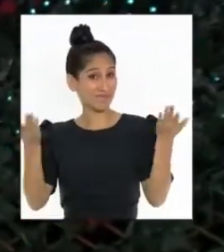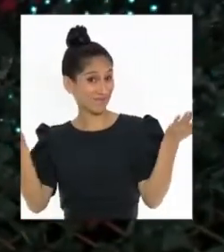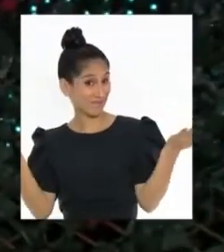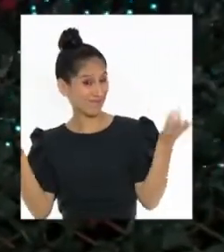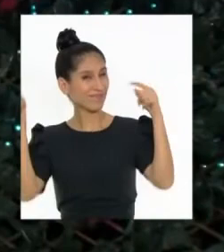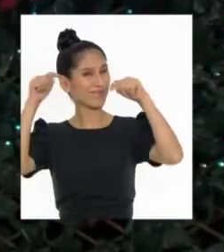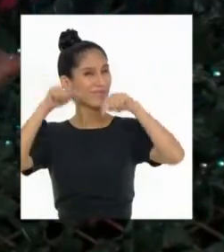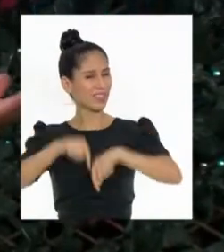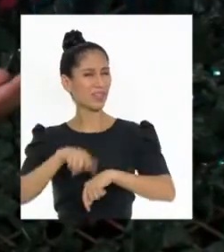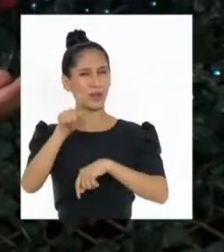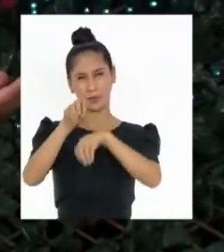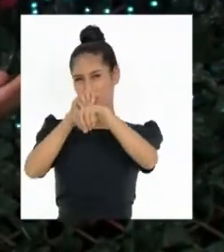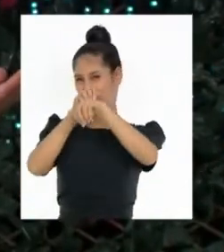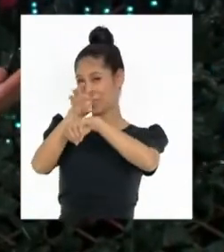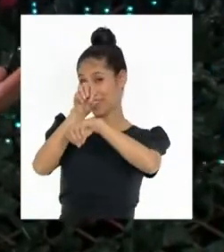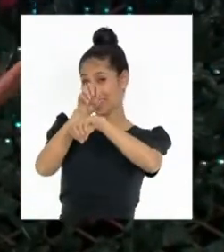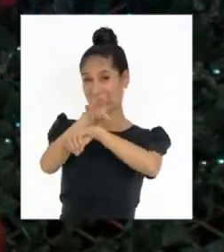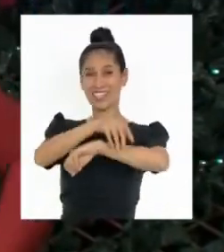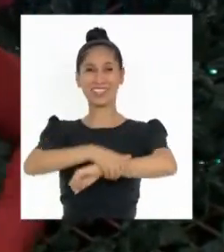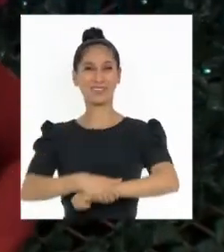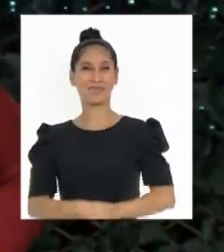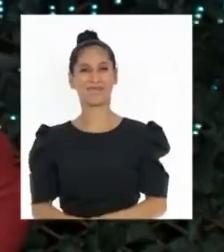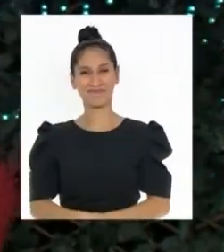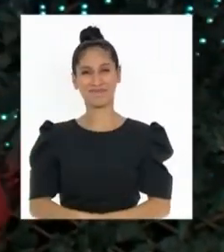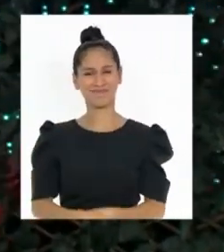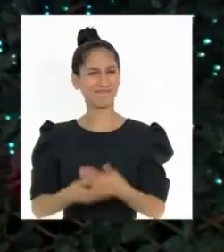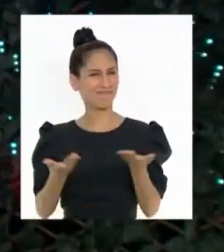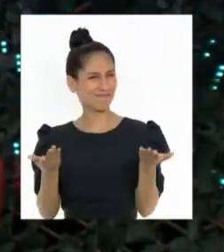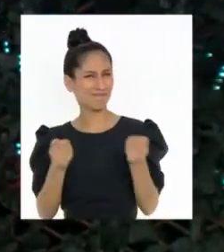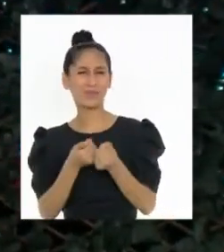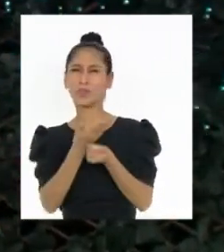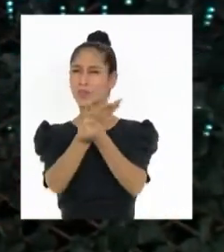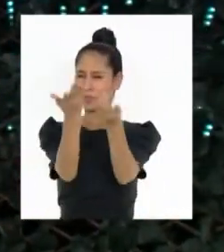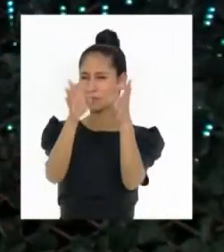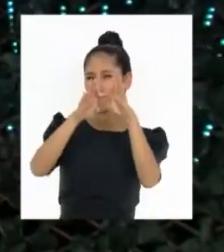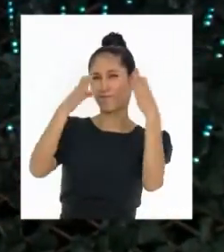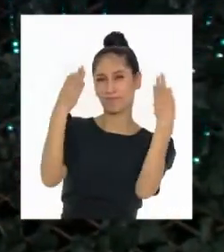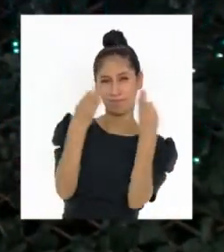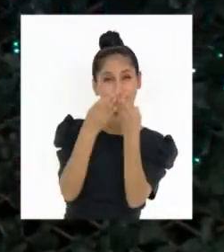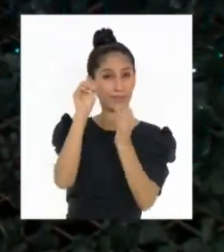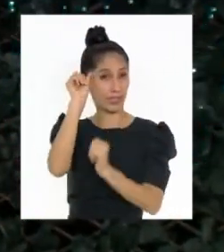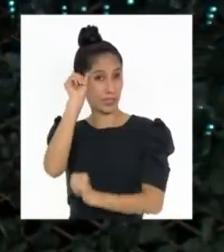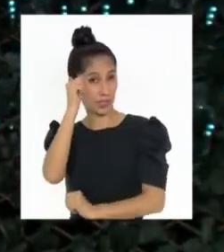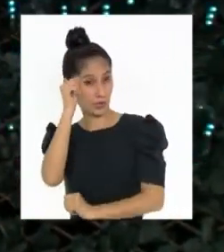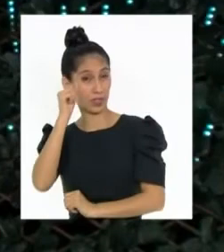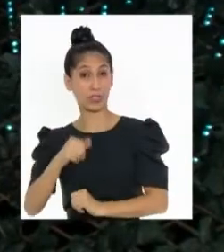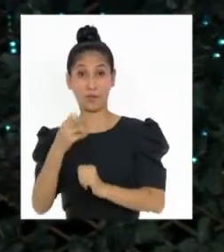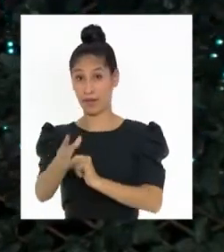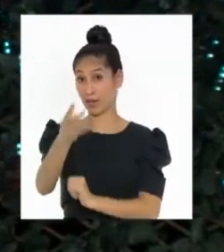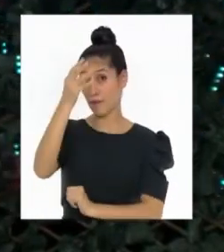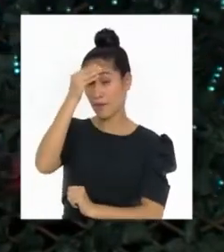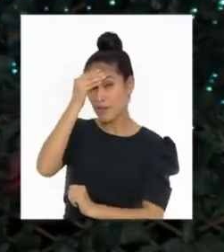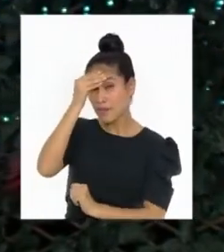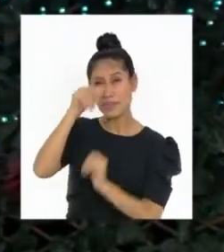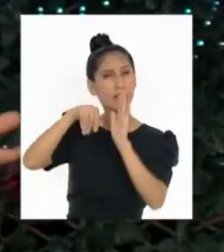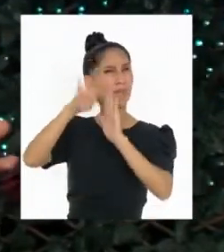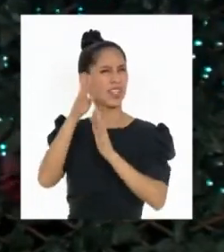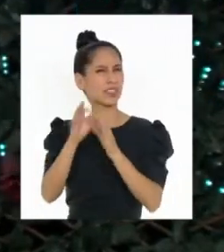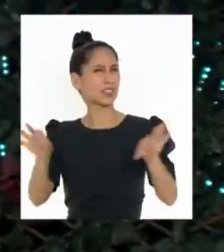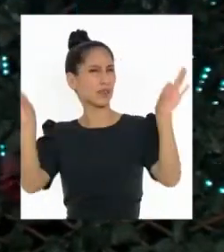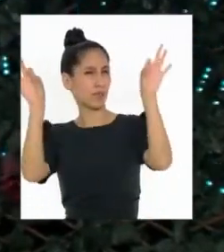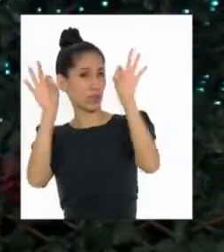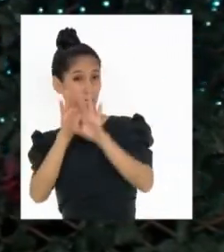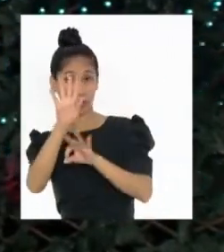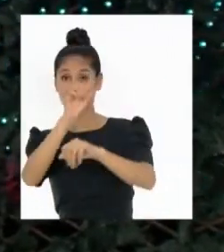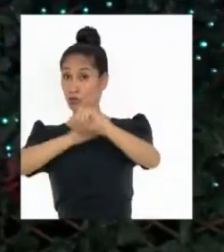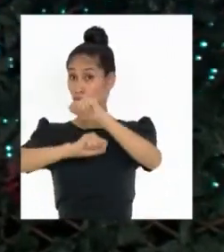Y ahora un mensaje de nuestros auspiciadores. Queridas familias, tengan en cuenta que para aprender mejor es necesario que sus hijos